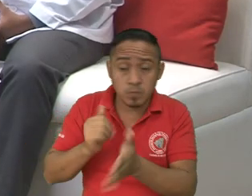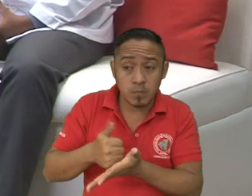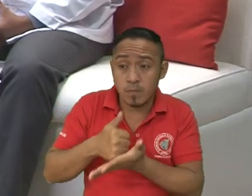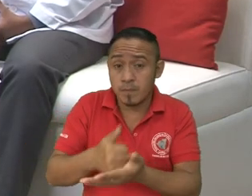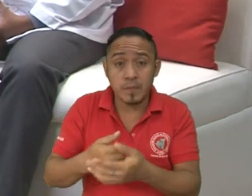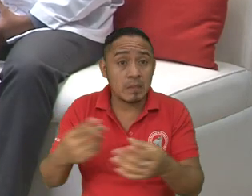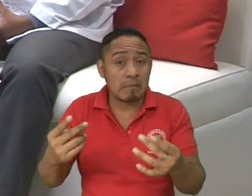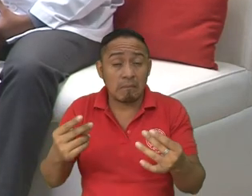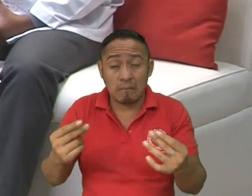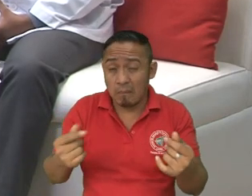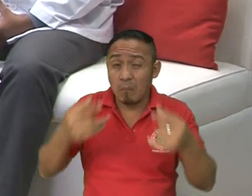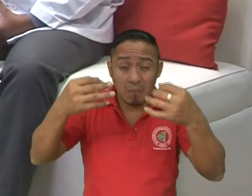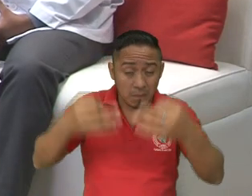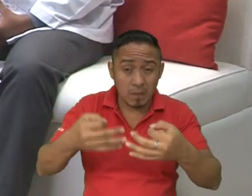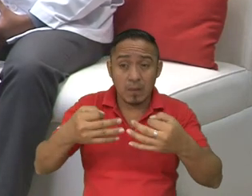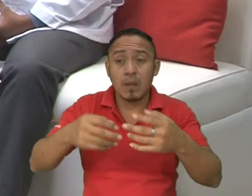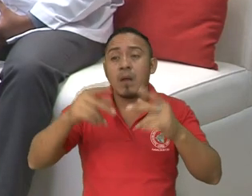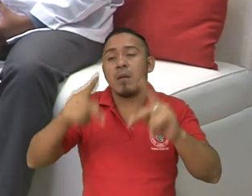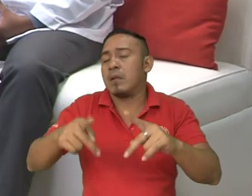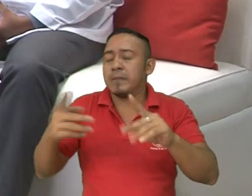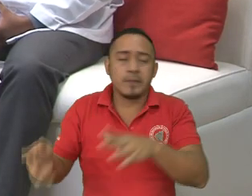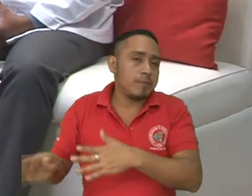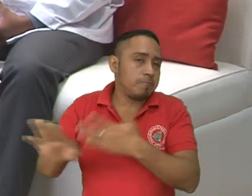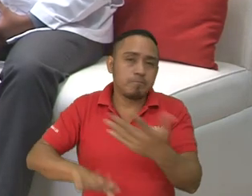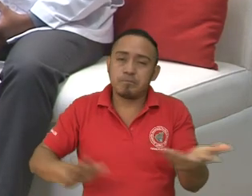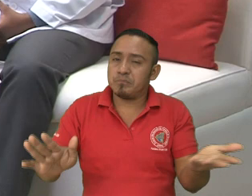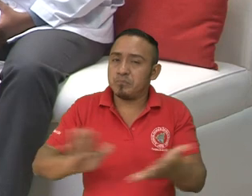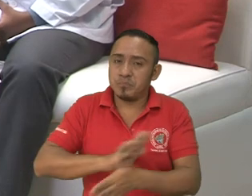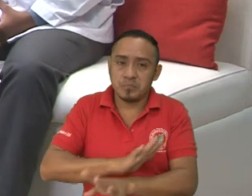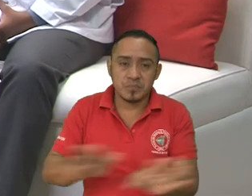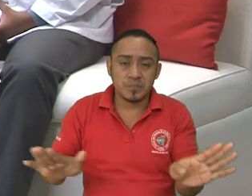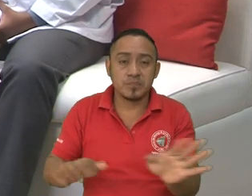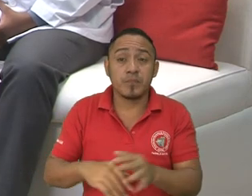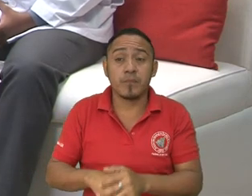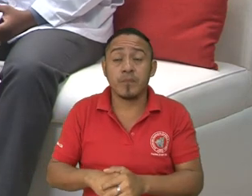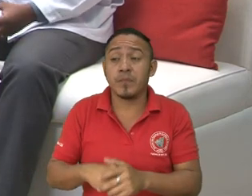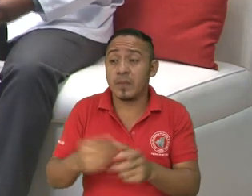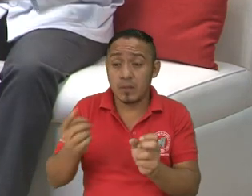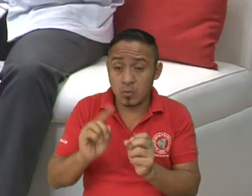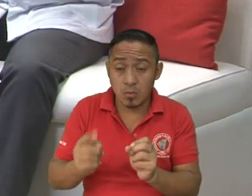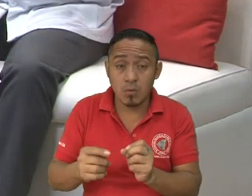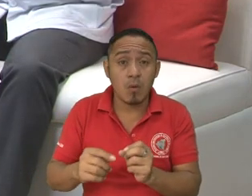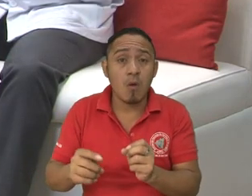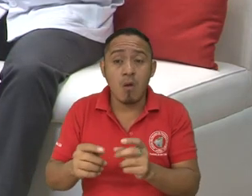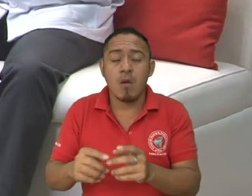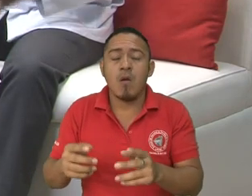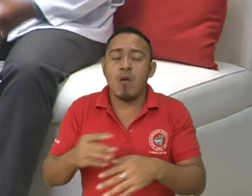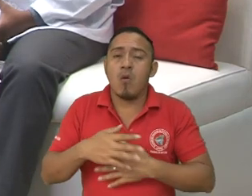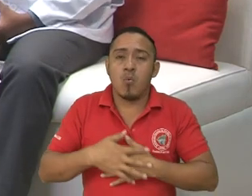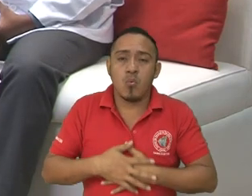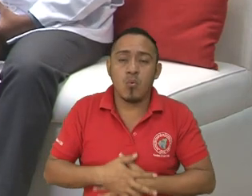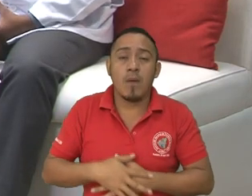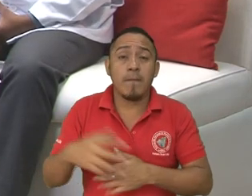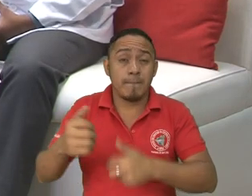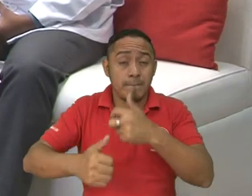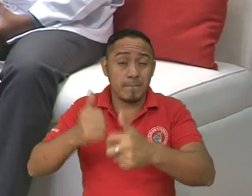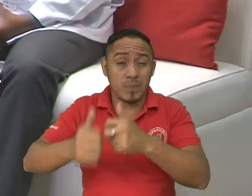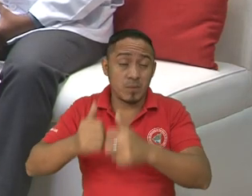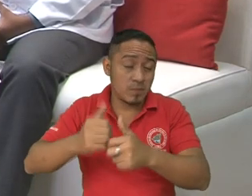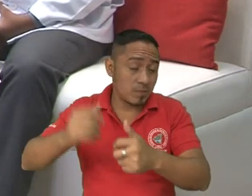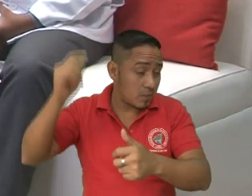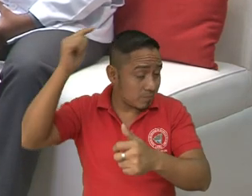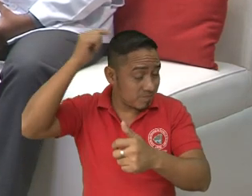de inmediato y de manera adecuada, la persona va a fallecer. Y si no lo fallece, va a quedar con una afectación neurológica